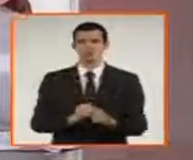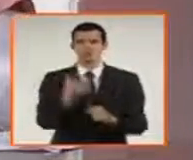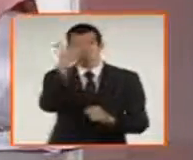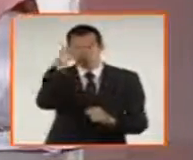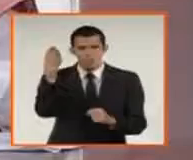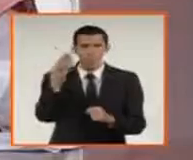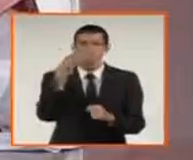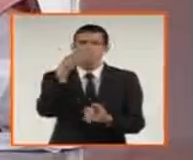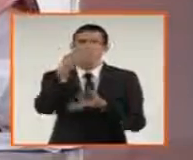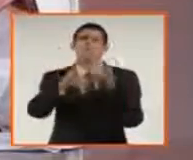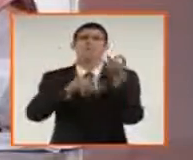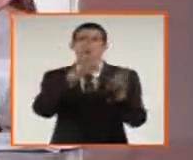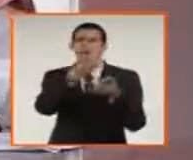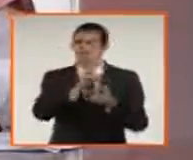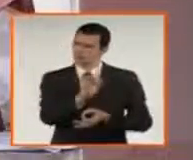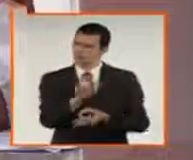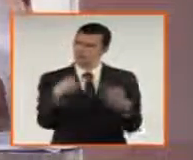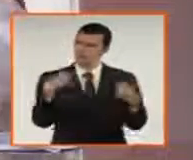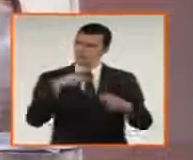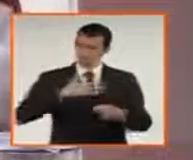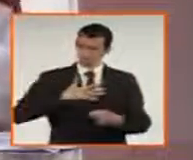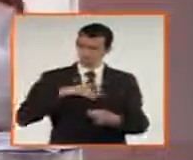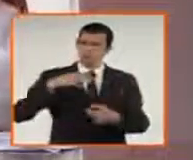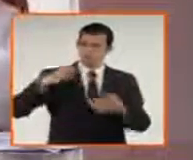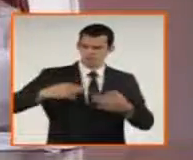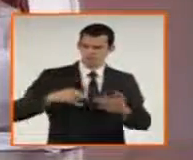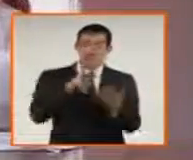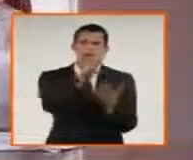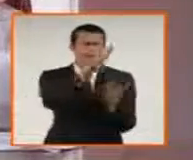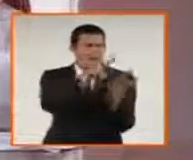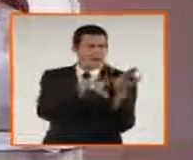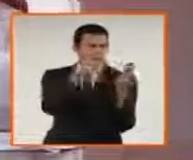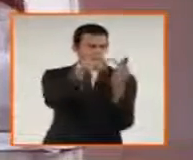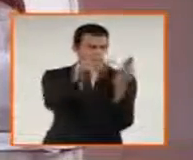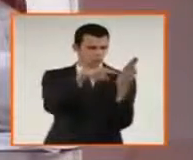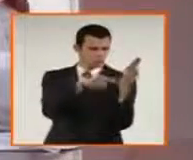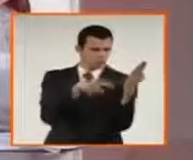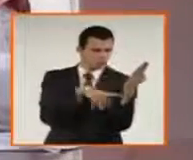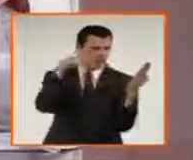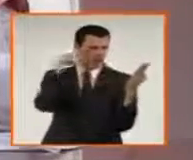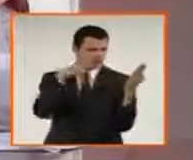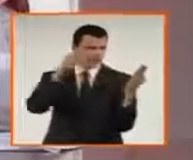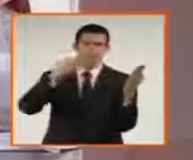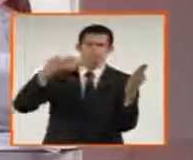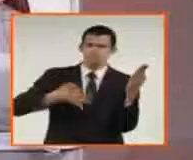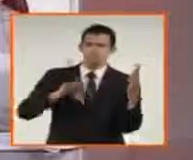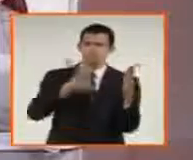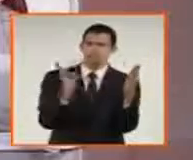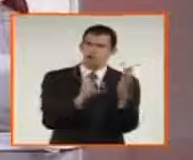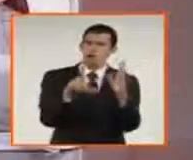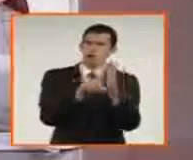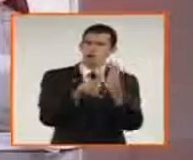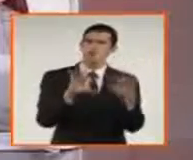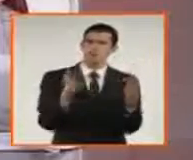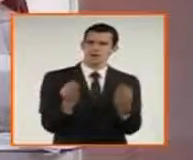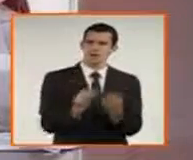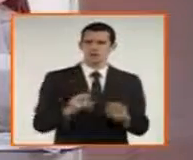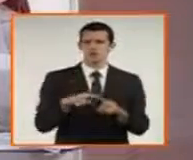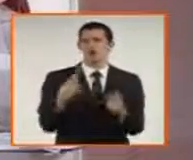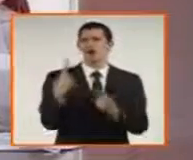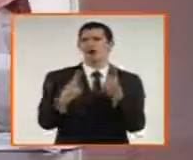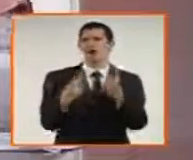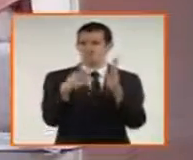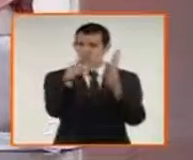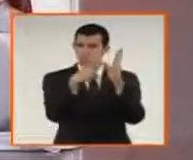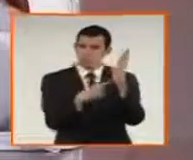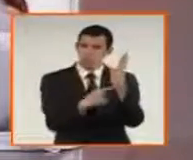criterios, para que descubran realmente que hay muchas cosas que benefician a muchas personas en el espacio familiar y